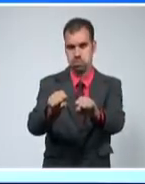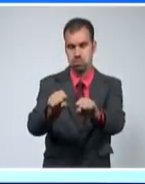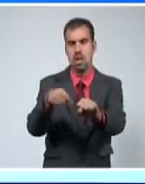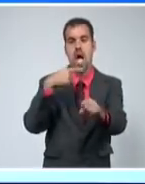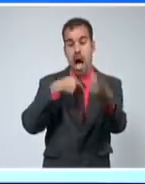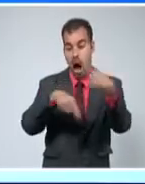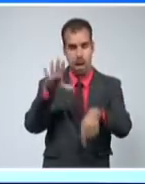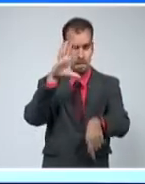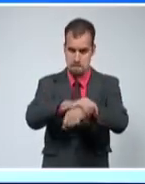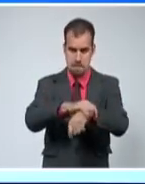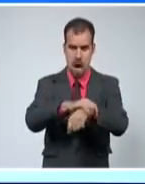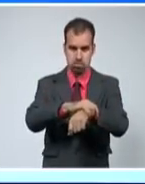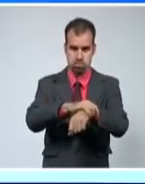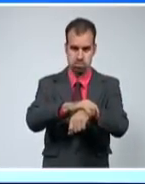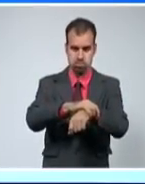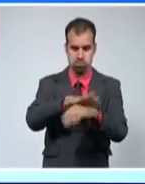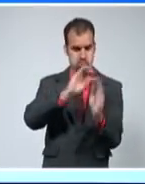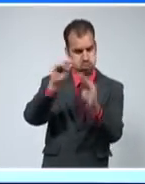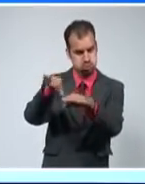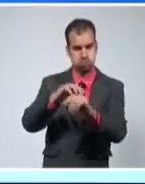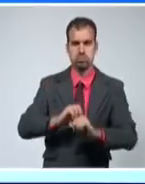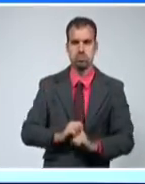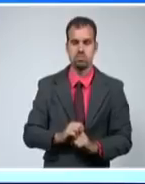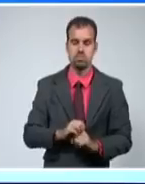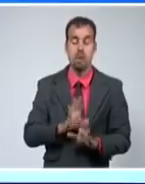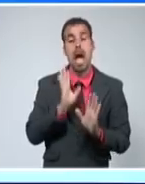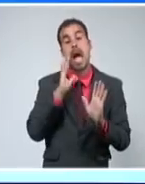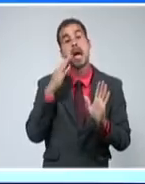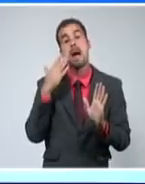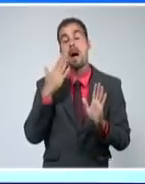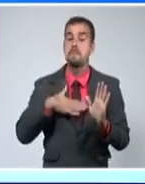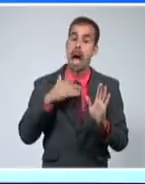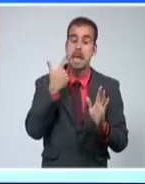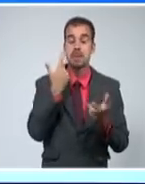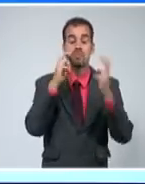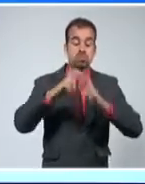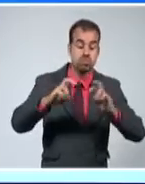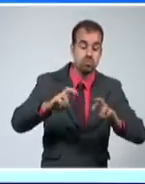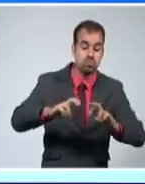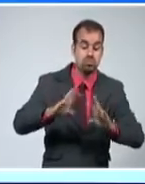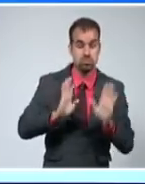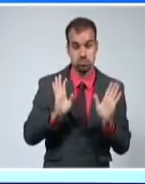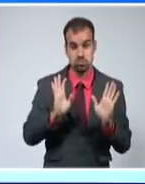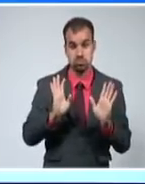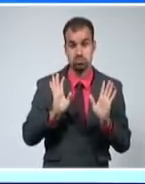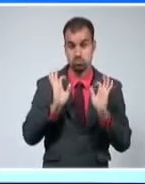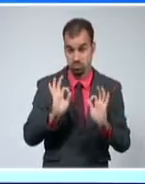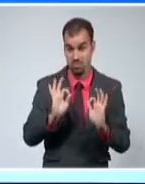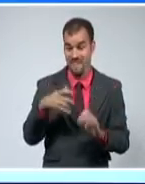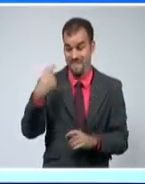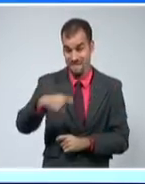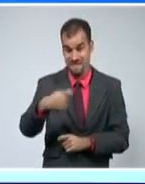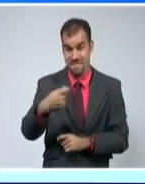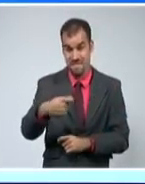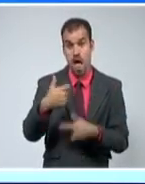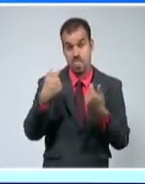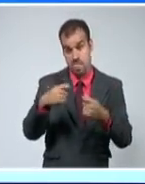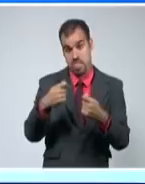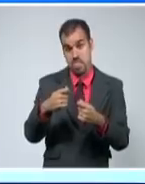investigación una vez concluida esa investigación como ocurre con todos los acusados la fiscalía debe acorde con la ley procesal penal